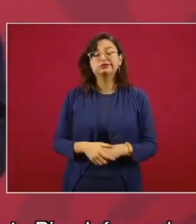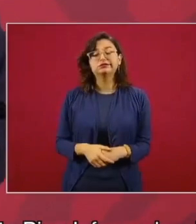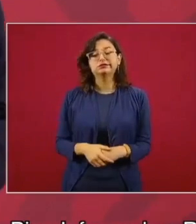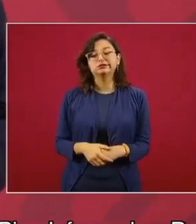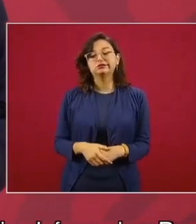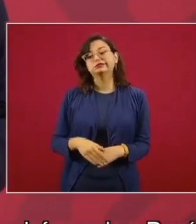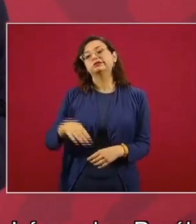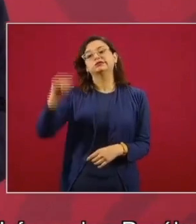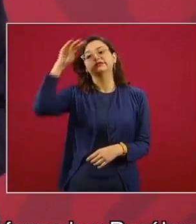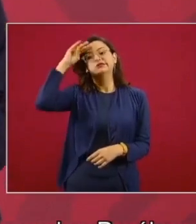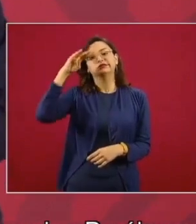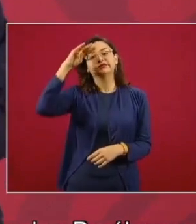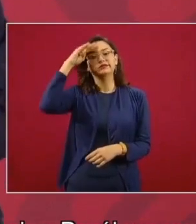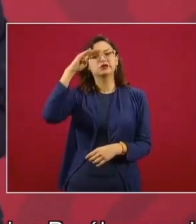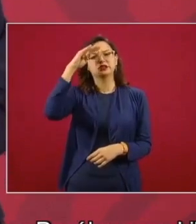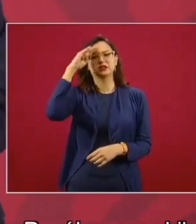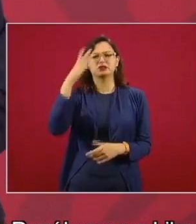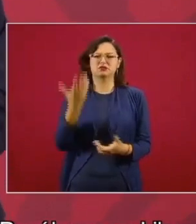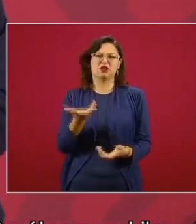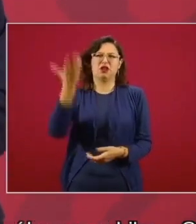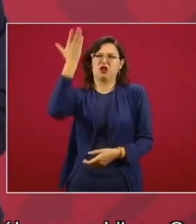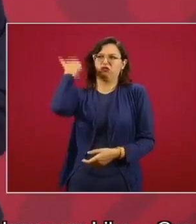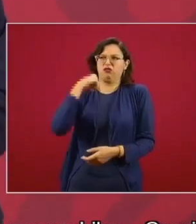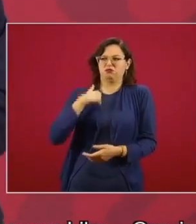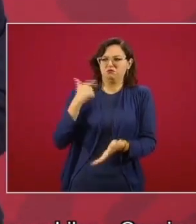porque estén pensando que es como antes,